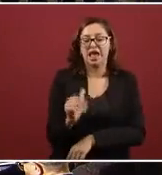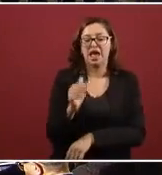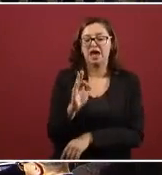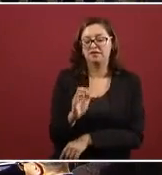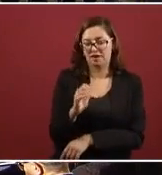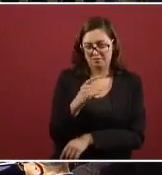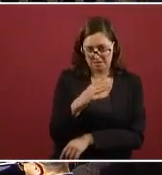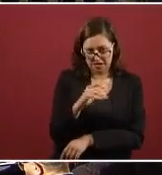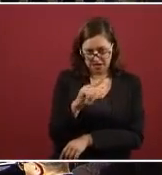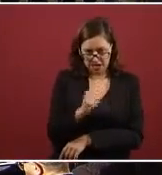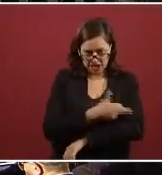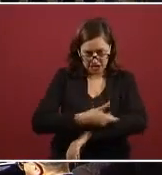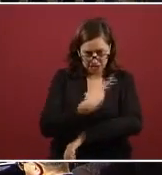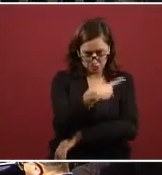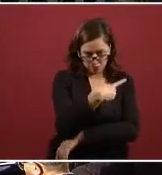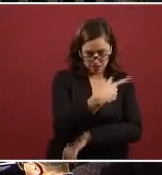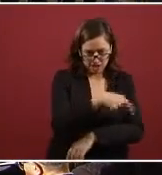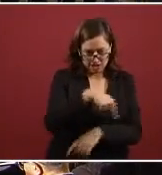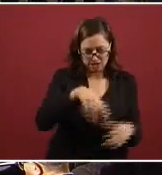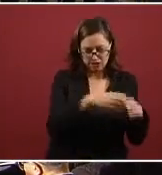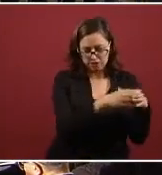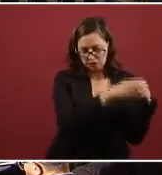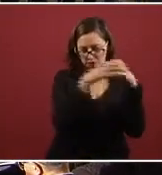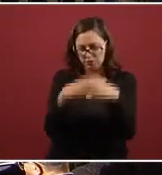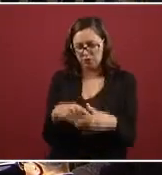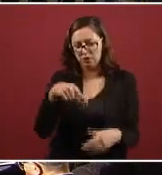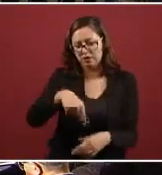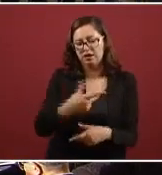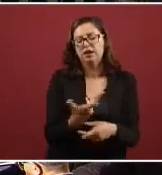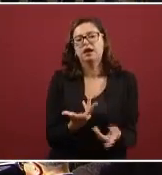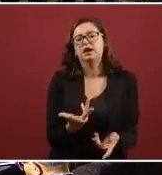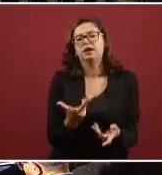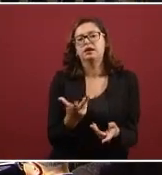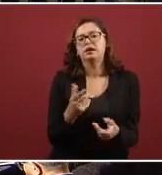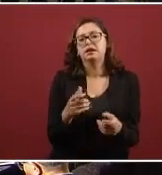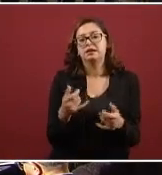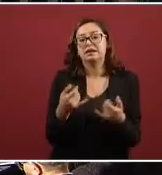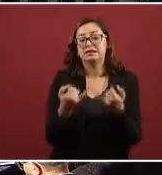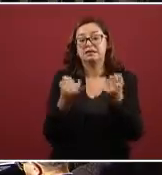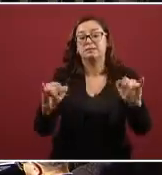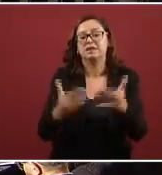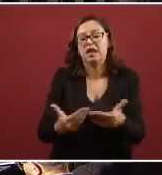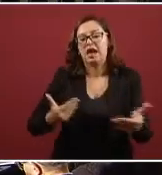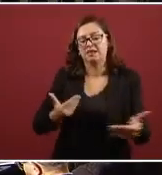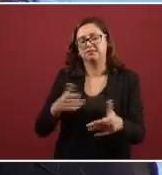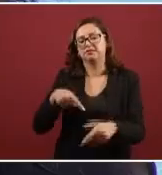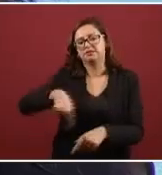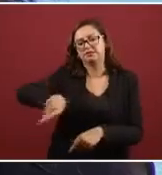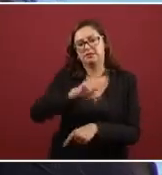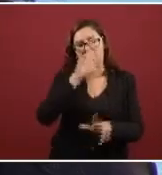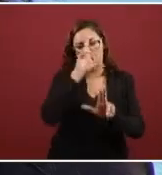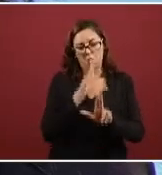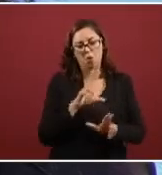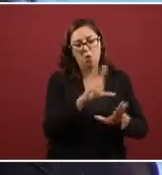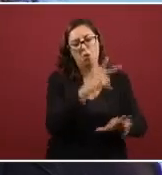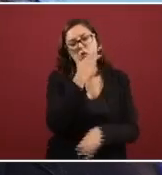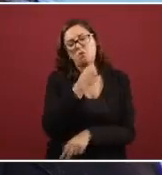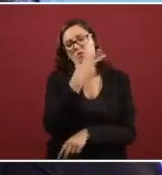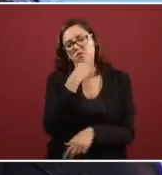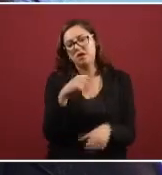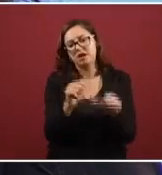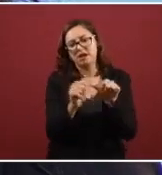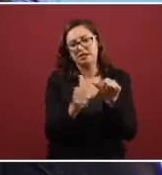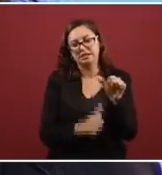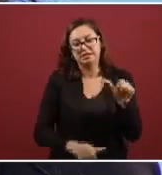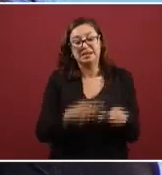Celso Piña y estaremos homenajeando antes del grito de la independencia a este artista